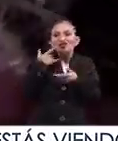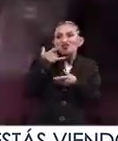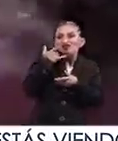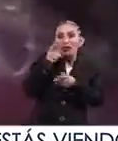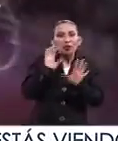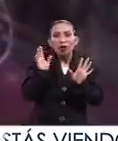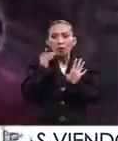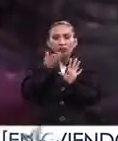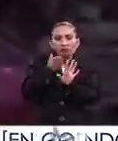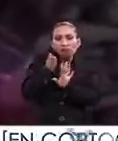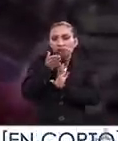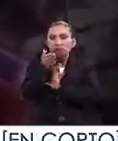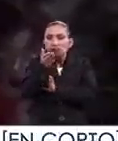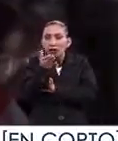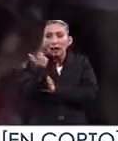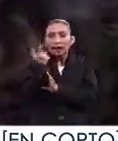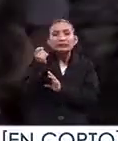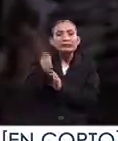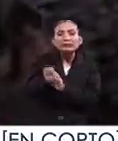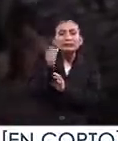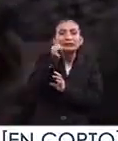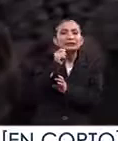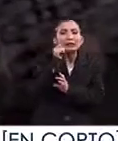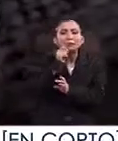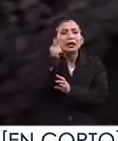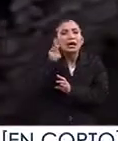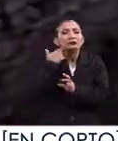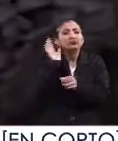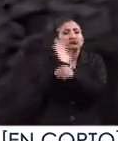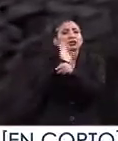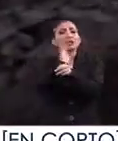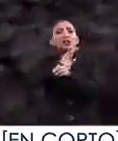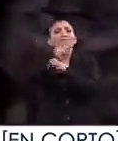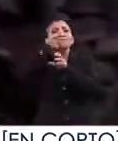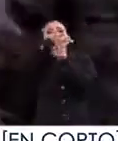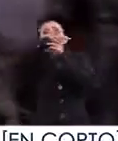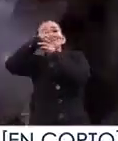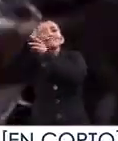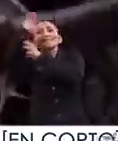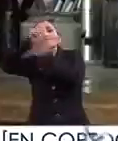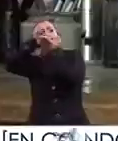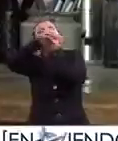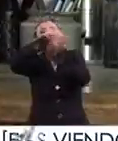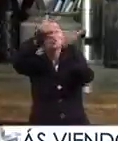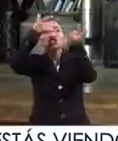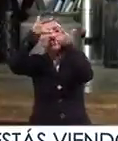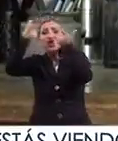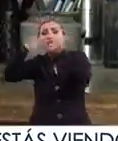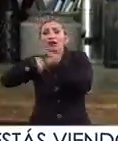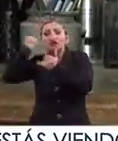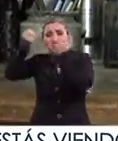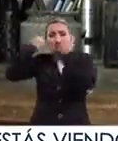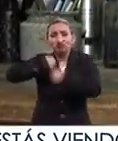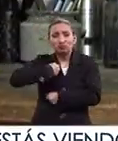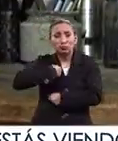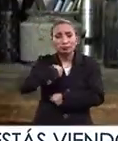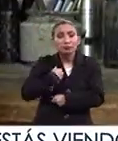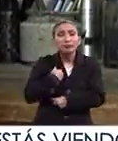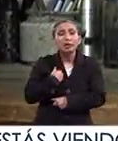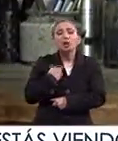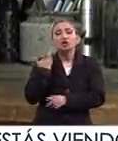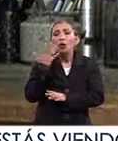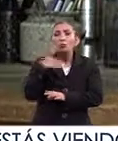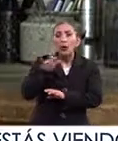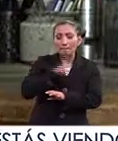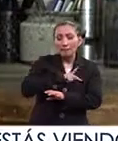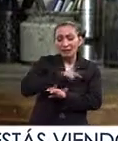esa audacia que consistía simplemente en ser un cineasta documentalista de autor. Ajá.